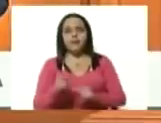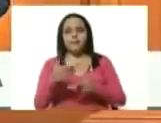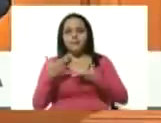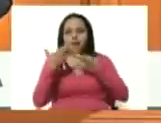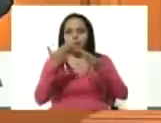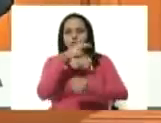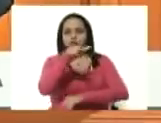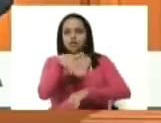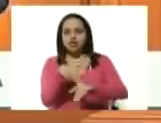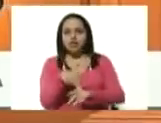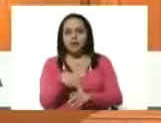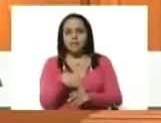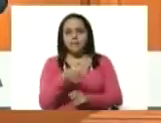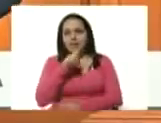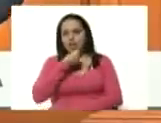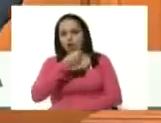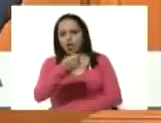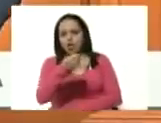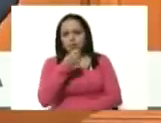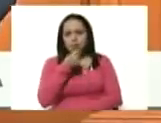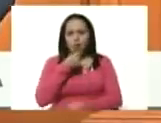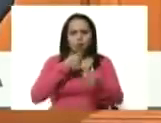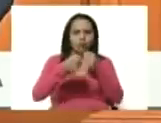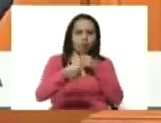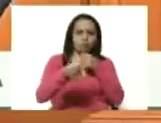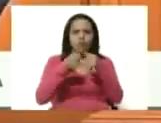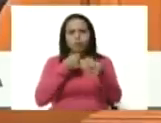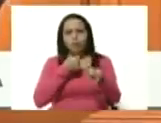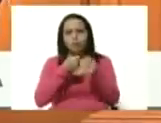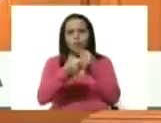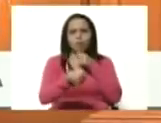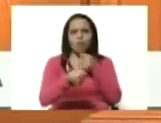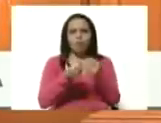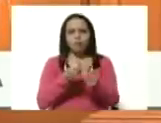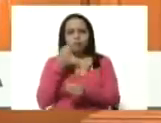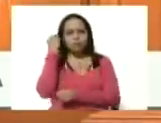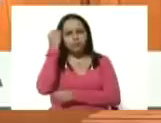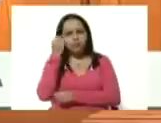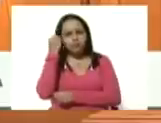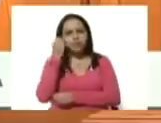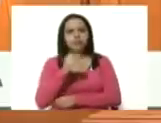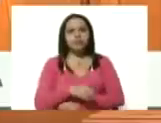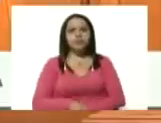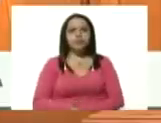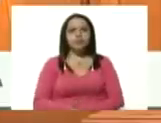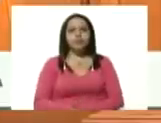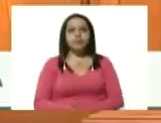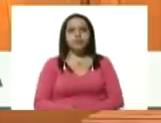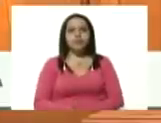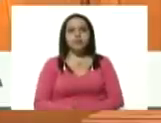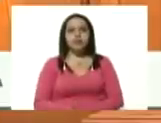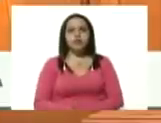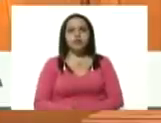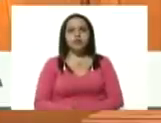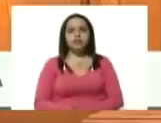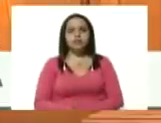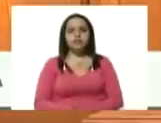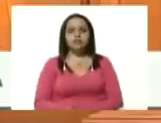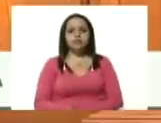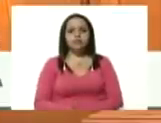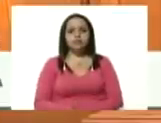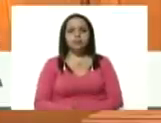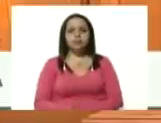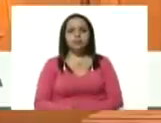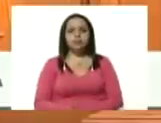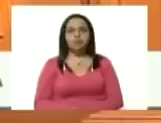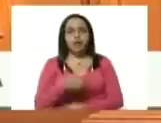También lo ha recibido una gran investigadora, escritora, articulista, economista,